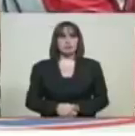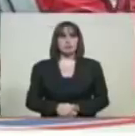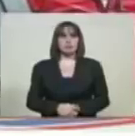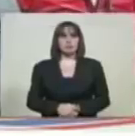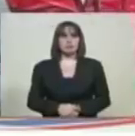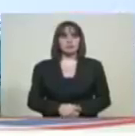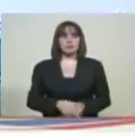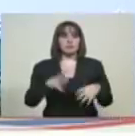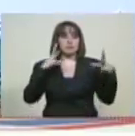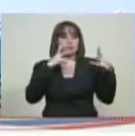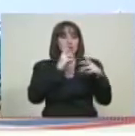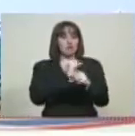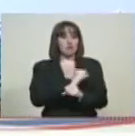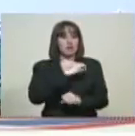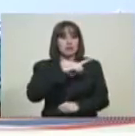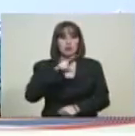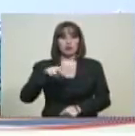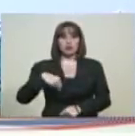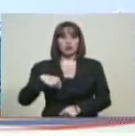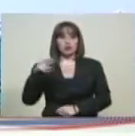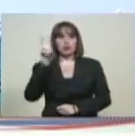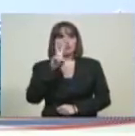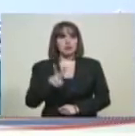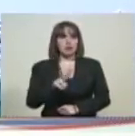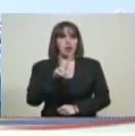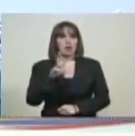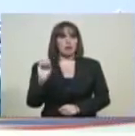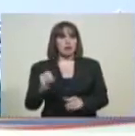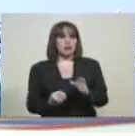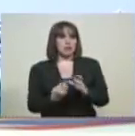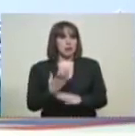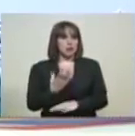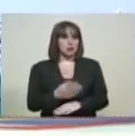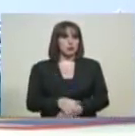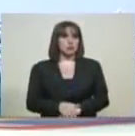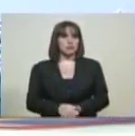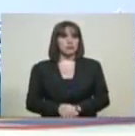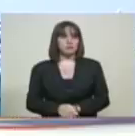la confianza que hemos recibido de venezuela el 20 de mayo